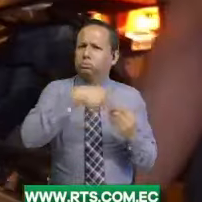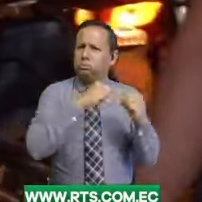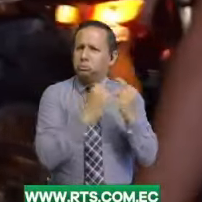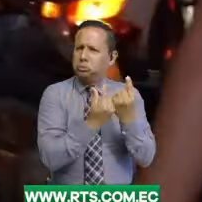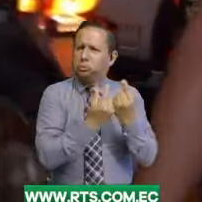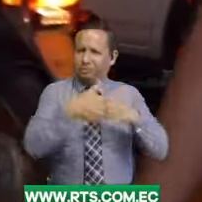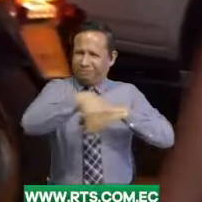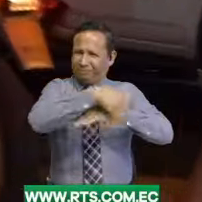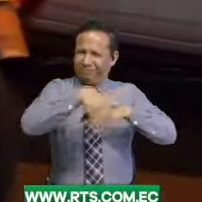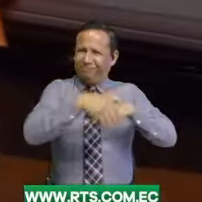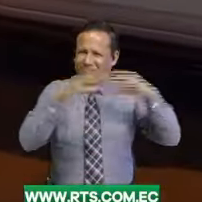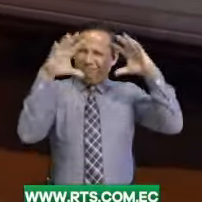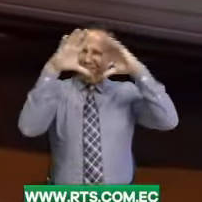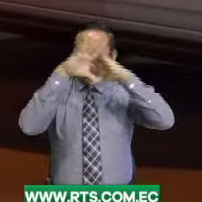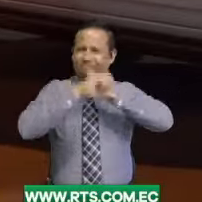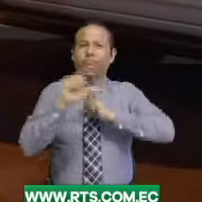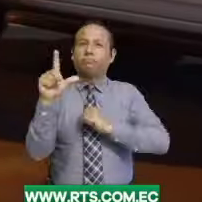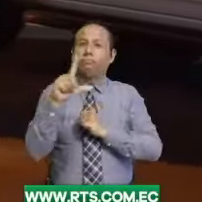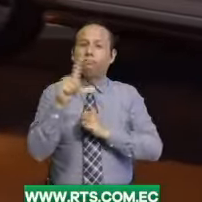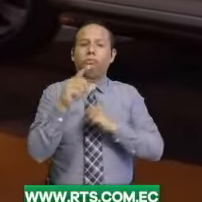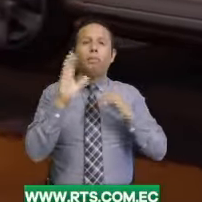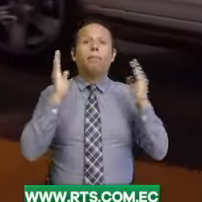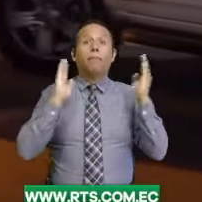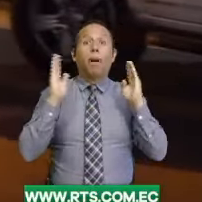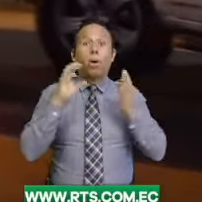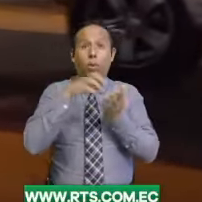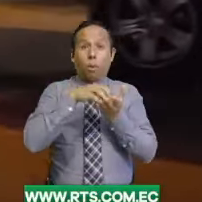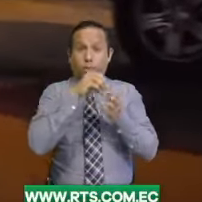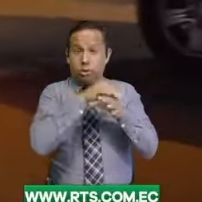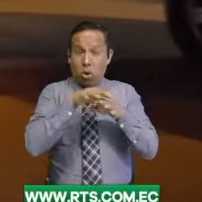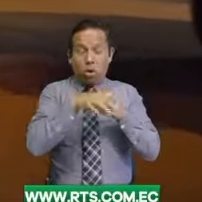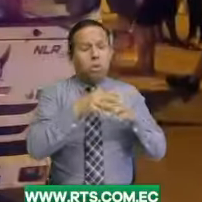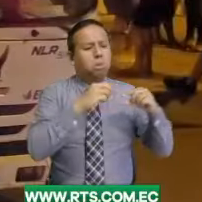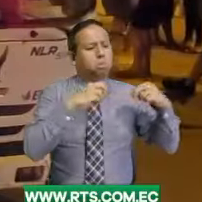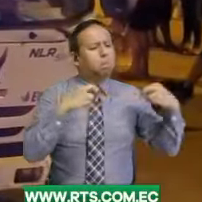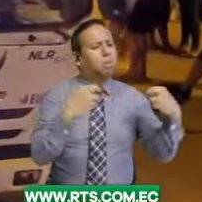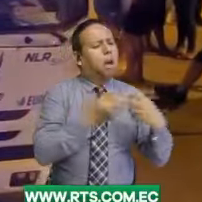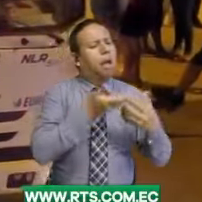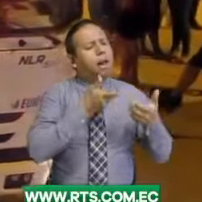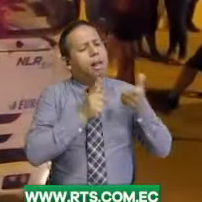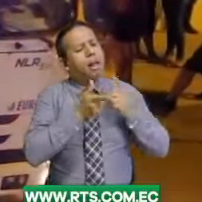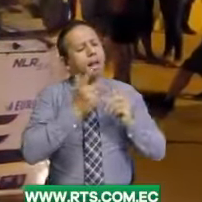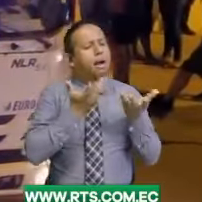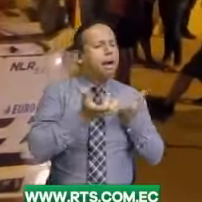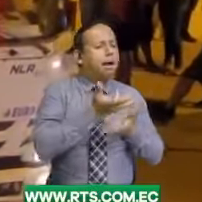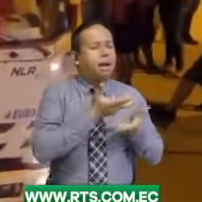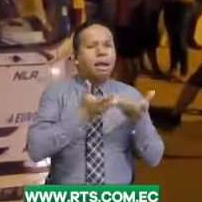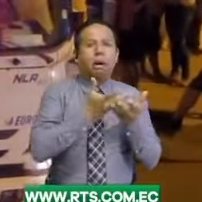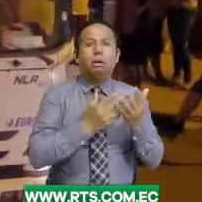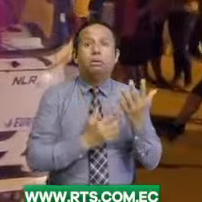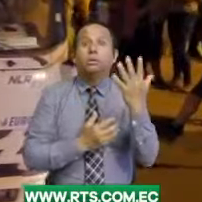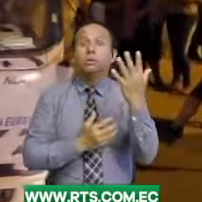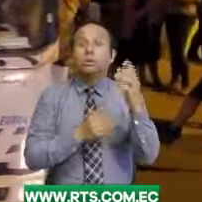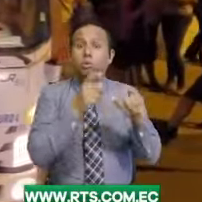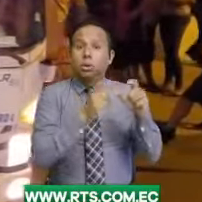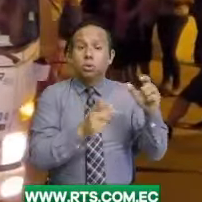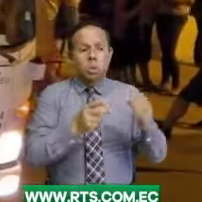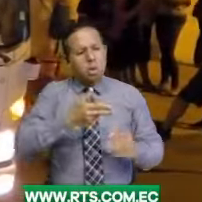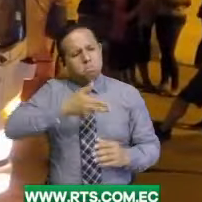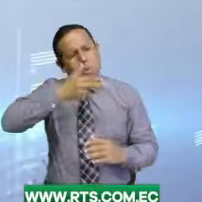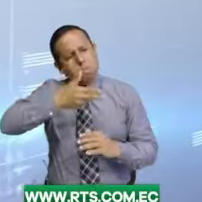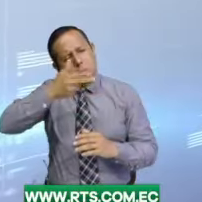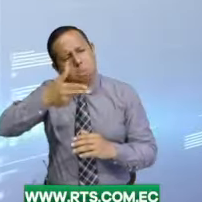durante la madrugada de este lunes en Babahoyo, provincia de Los Ríos. 5 personas fueron alcanzadas por los